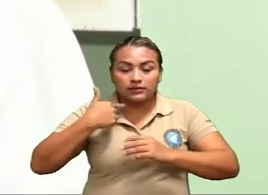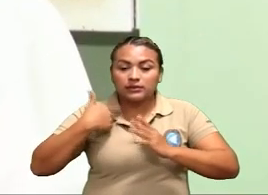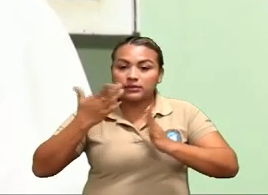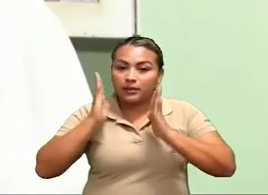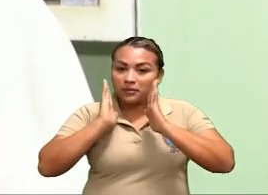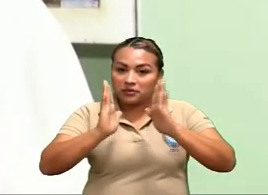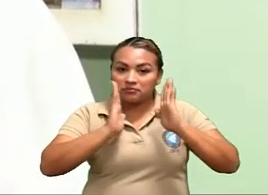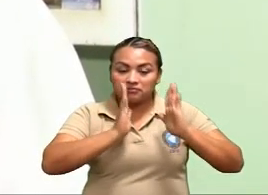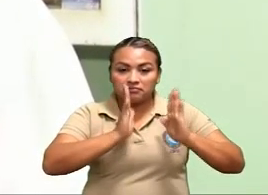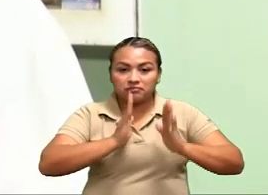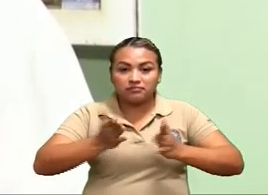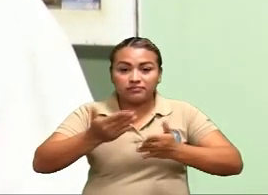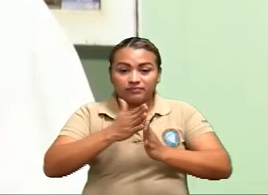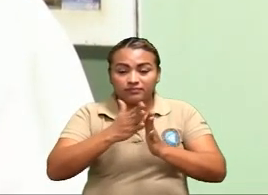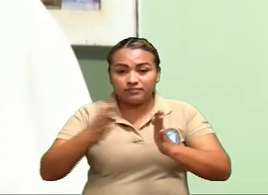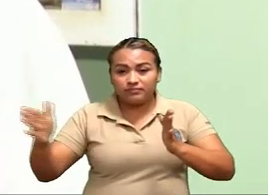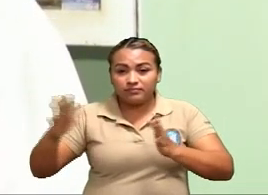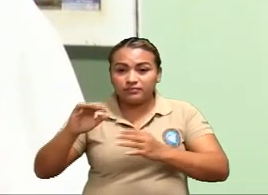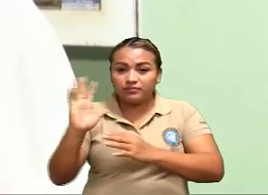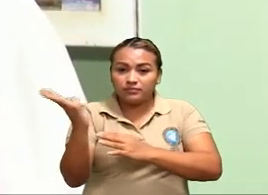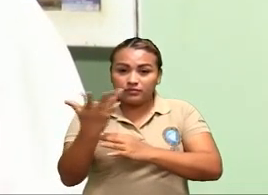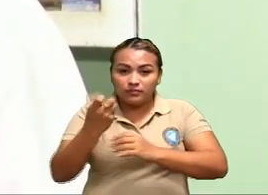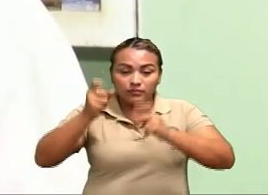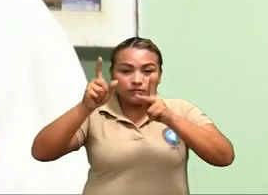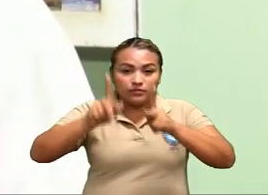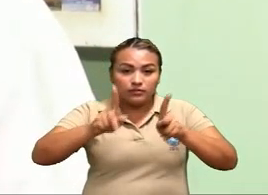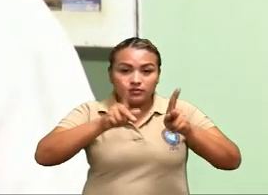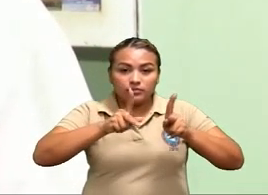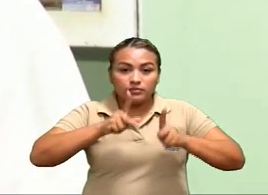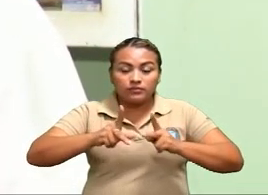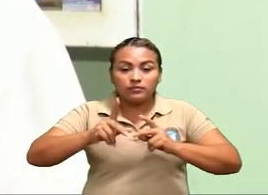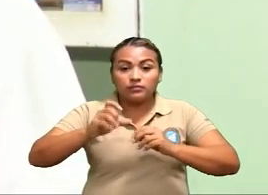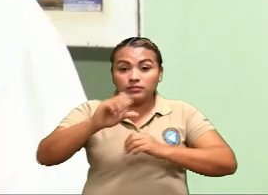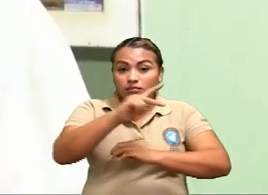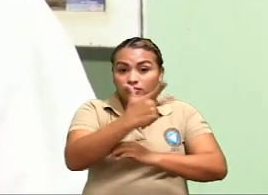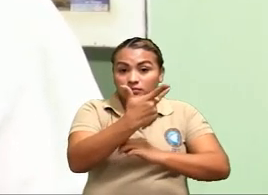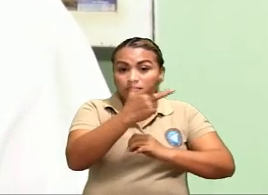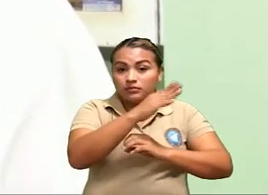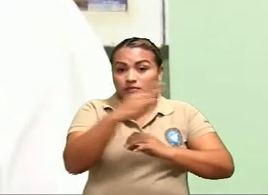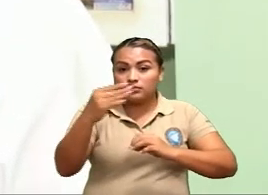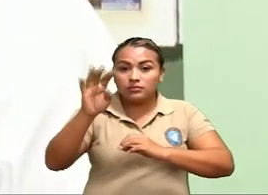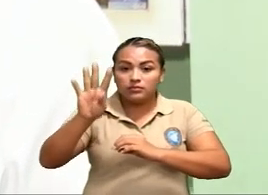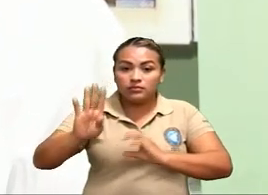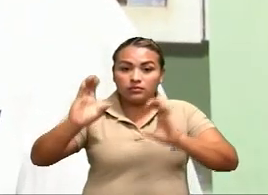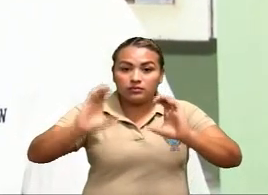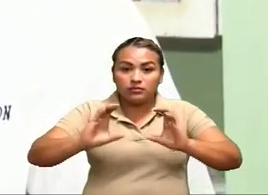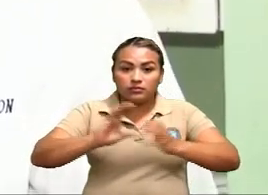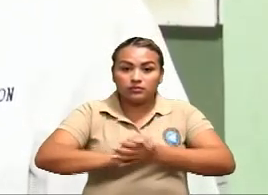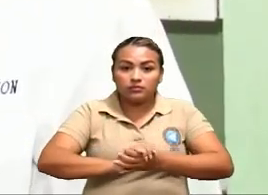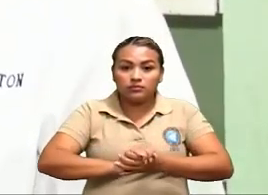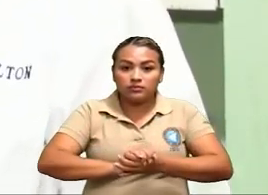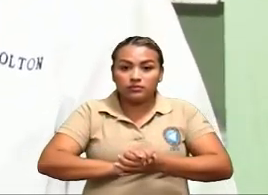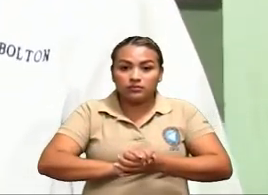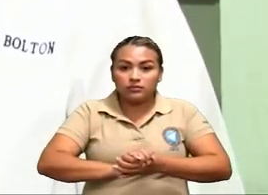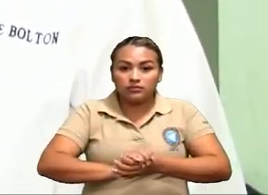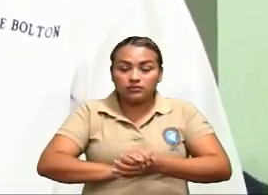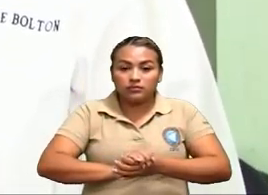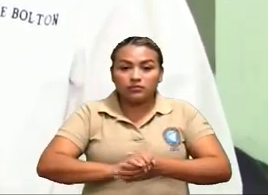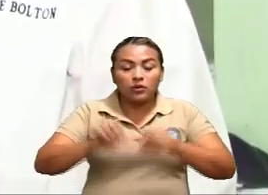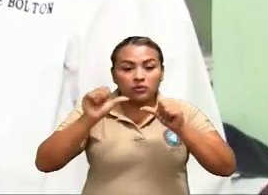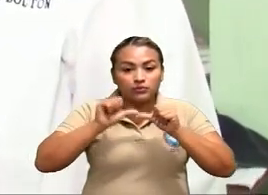orden, atendiendo a todos nuestros pacientes de 8 a 4 de la tarde, ¿verdad? Licenciada, siguiendo en el tema,